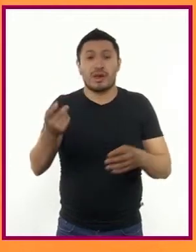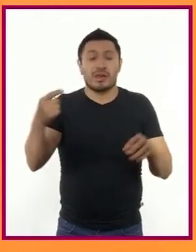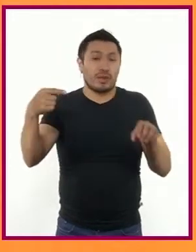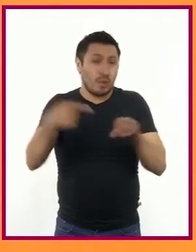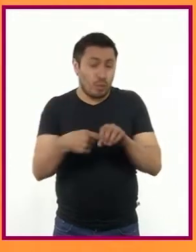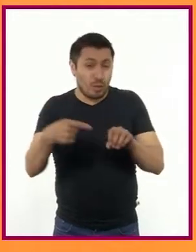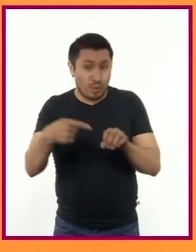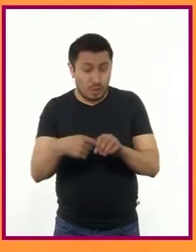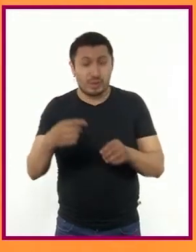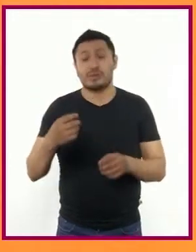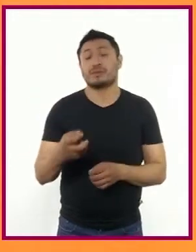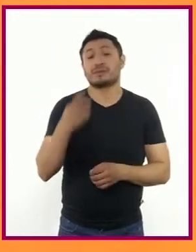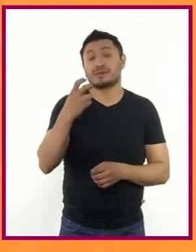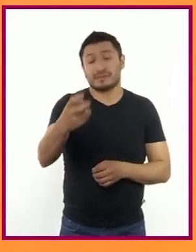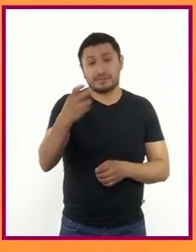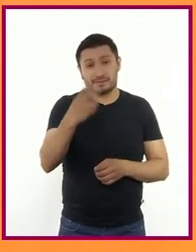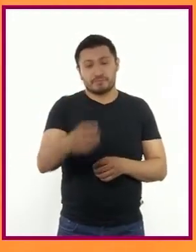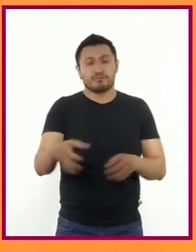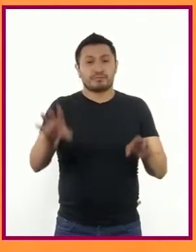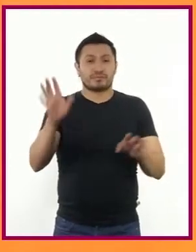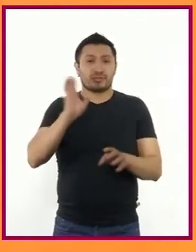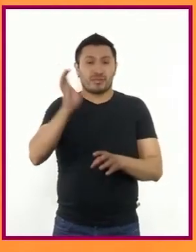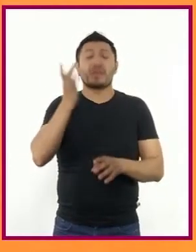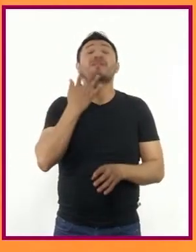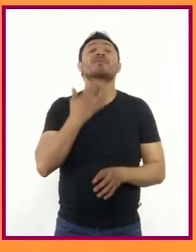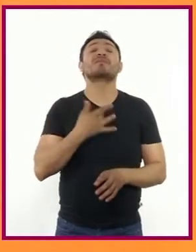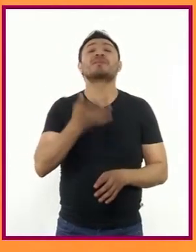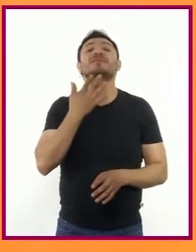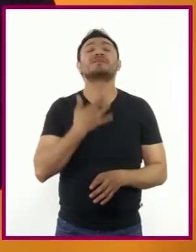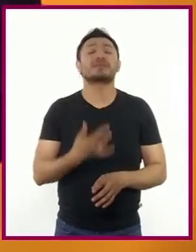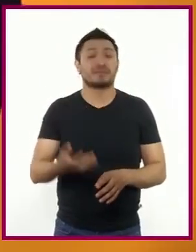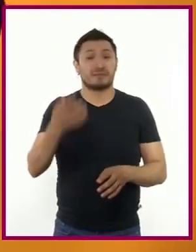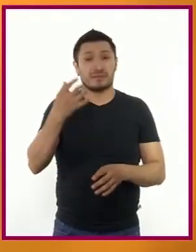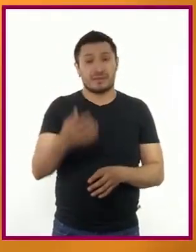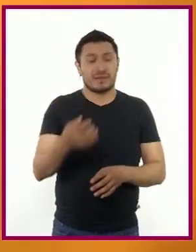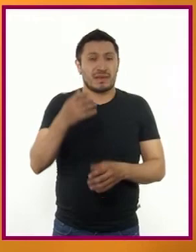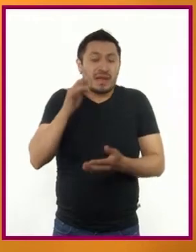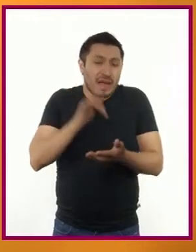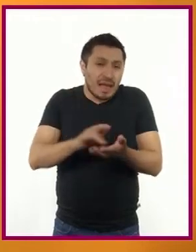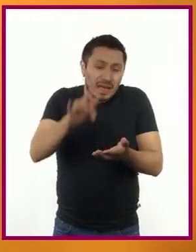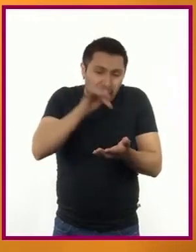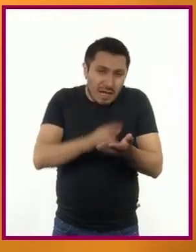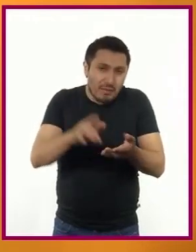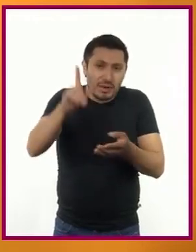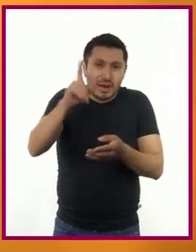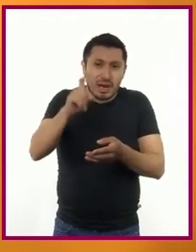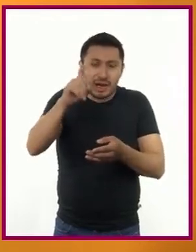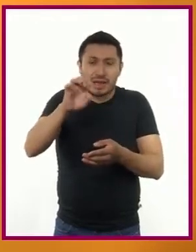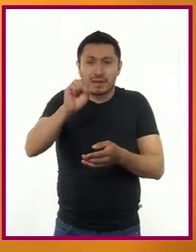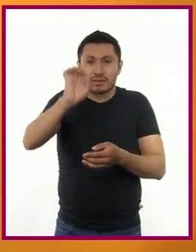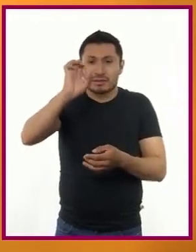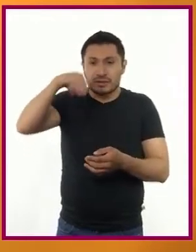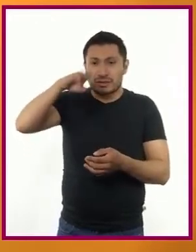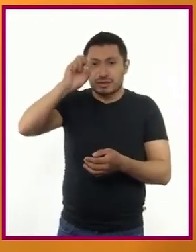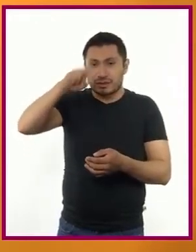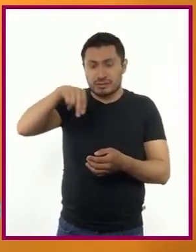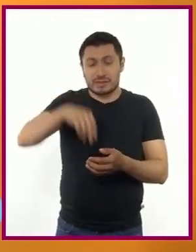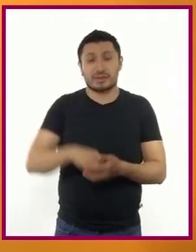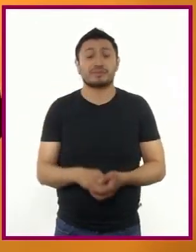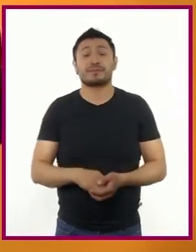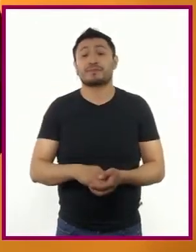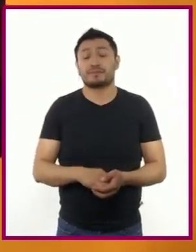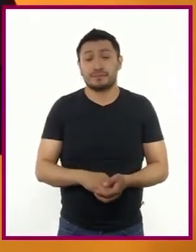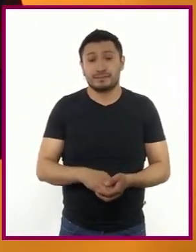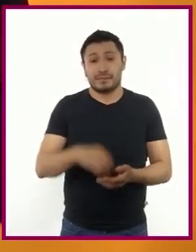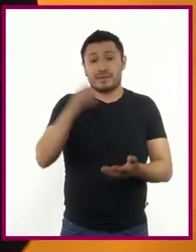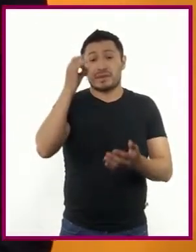secreta durante la fase de excitación y forma el resto del líquido seminal. Ya casi terminamos, maestra. Solo nos falta